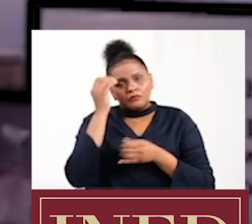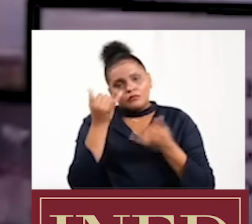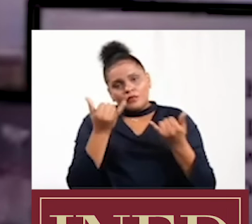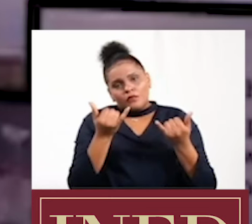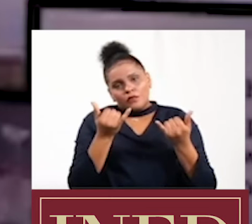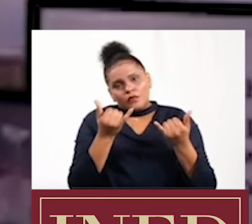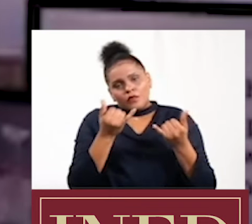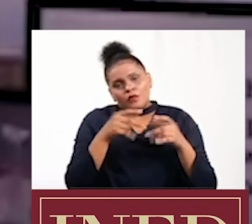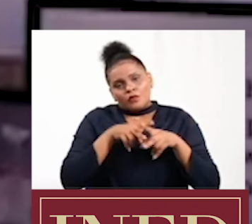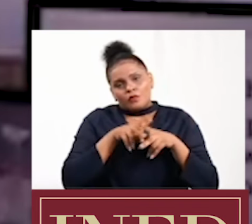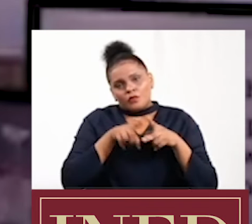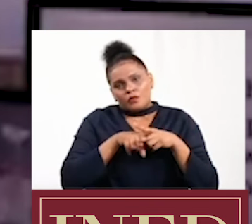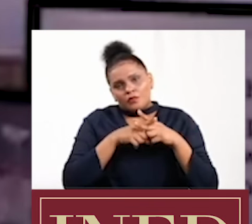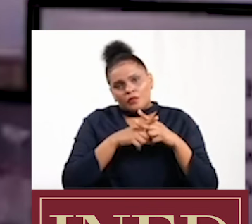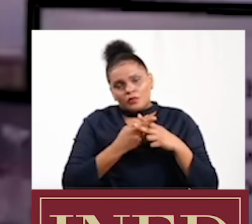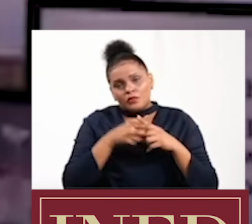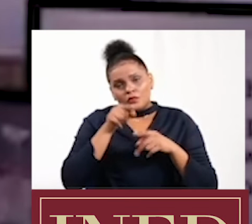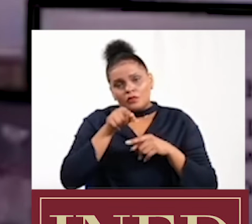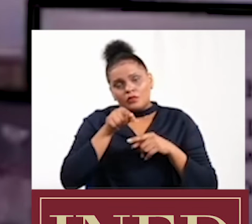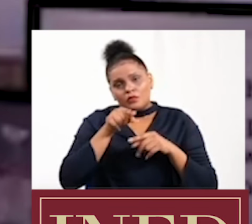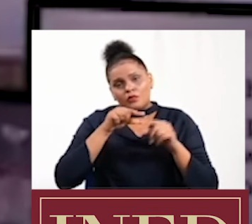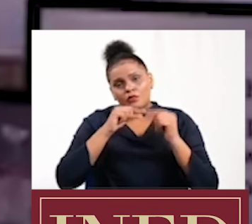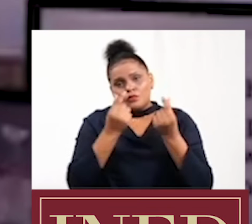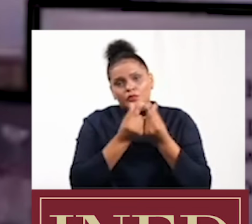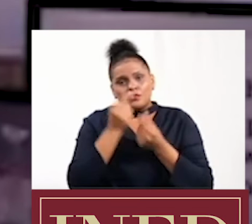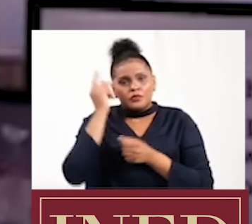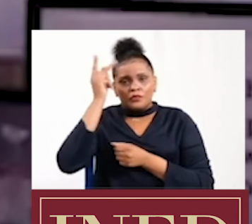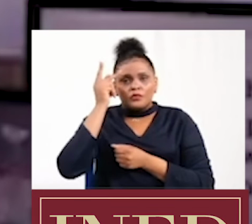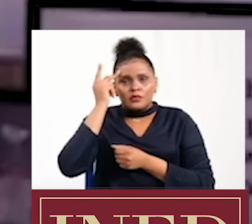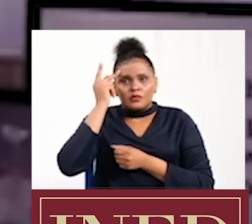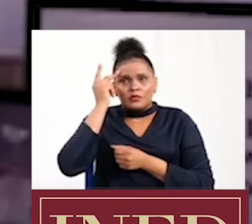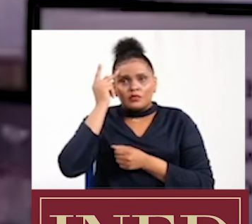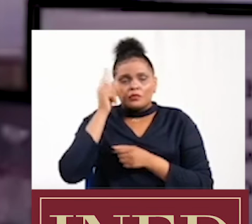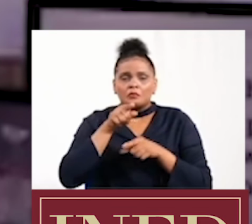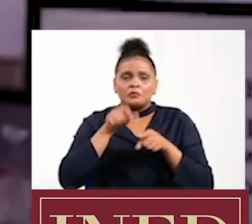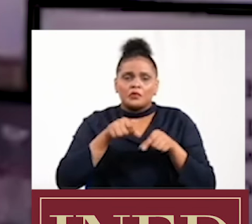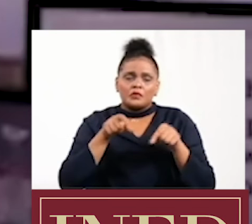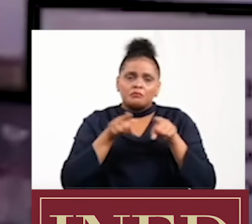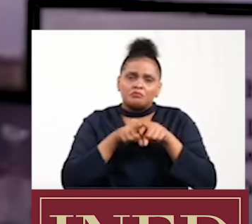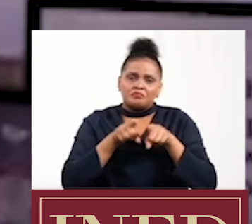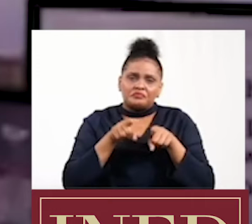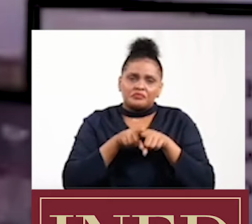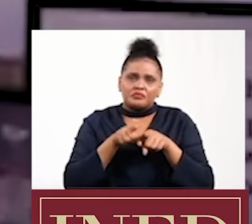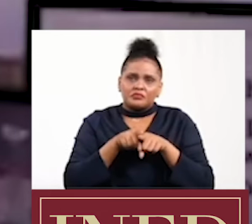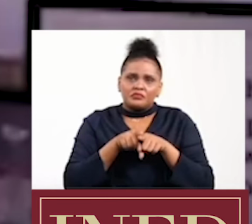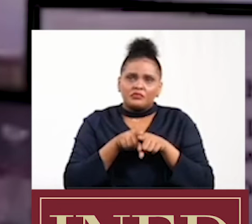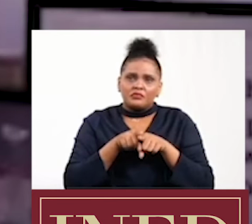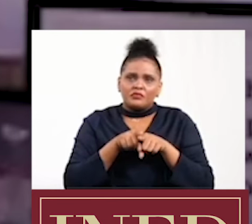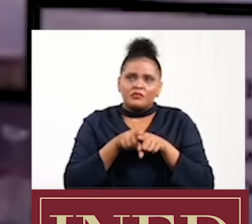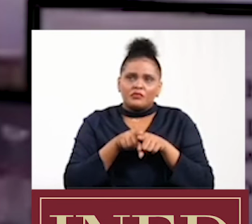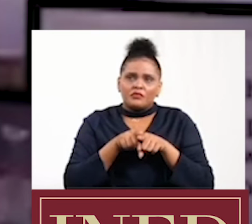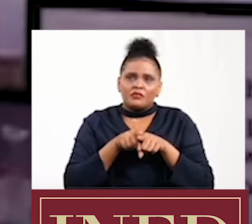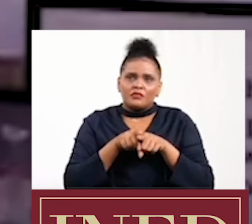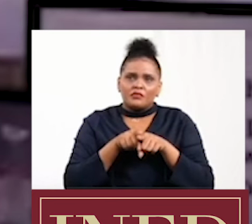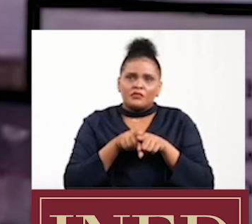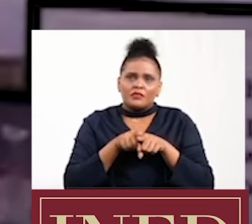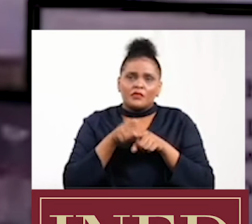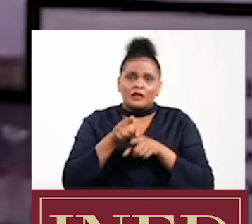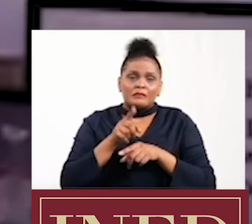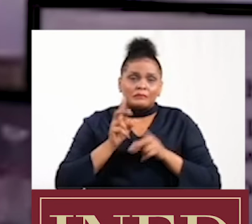siguiente los partidos políticos y esto es una constatación han carecido de la